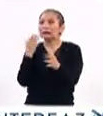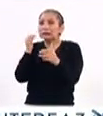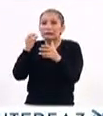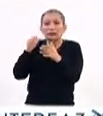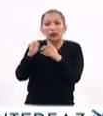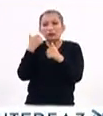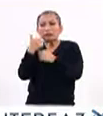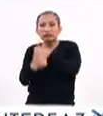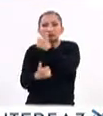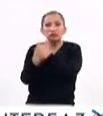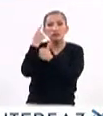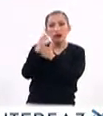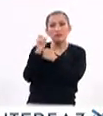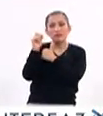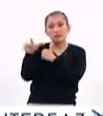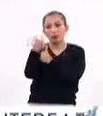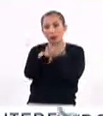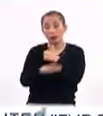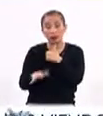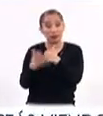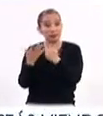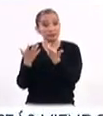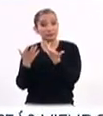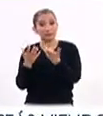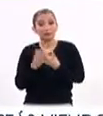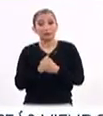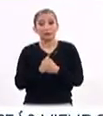poco compitiendo también junto con esta gente y estás